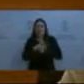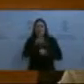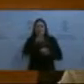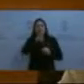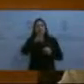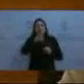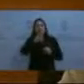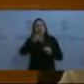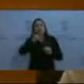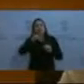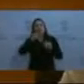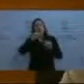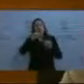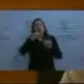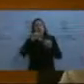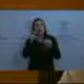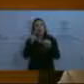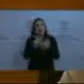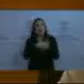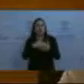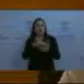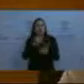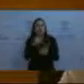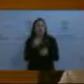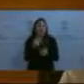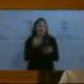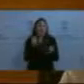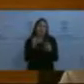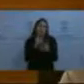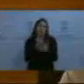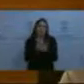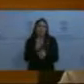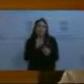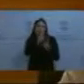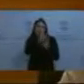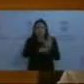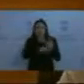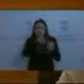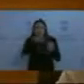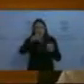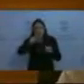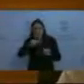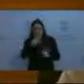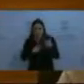cuotas impagadas a la Seguridad Social, una lista de espera en dependencia de 300.000 personas, un